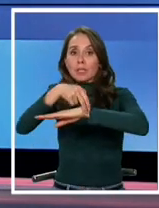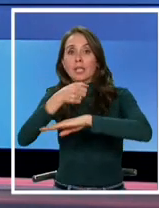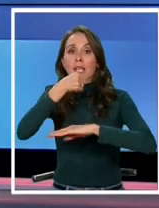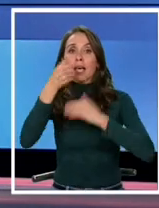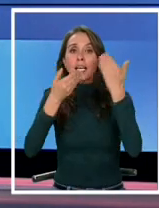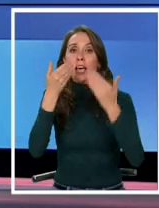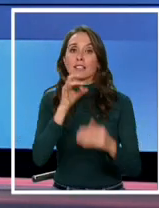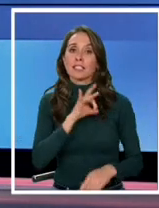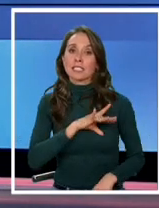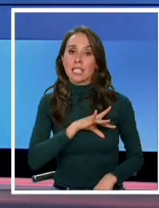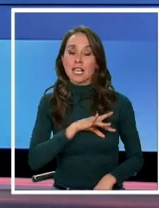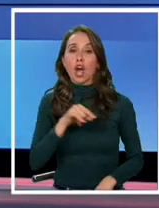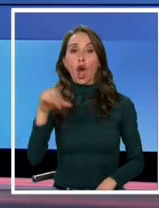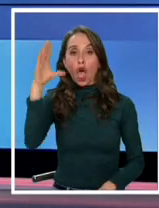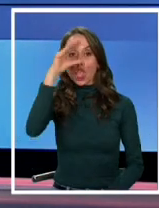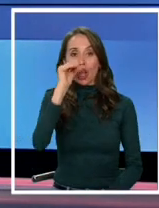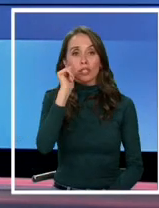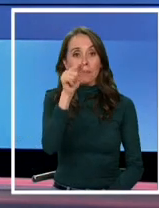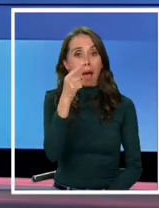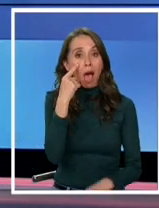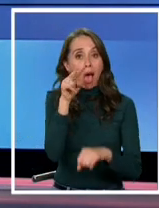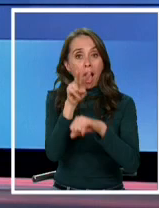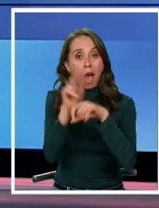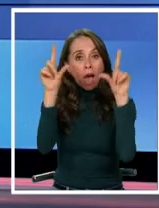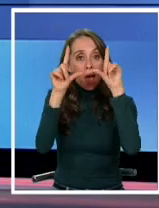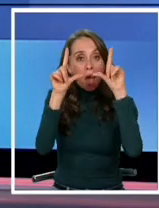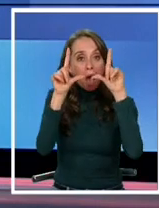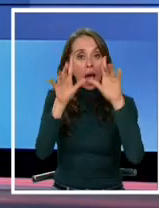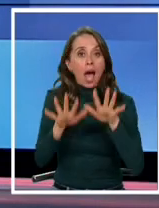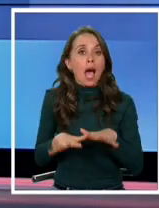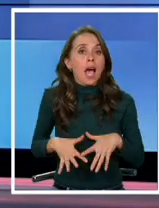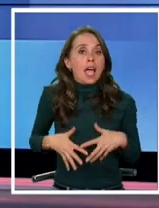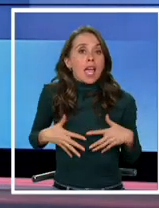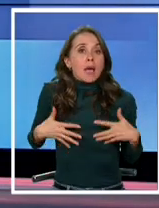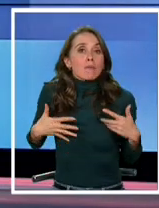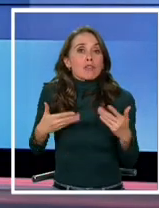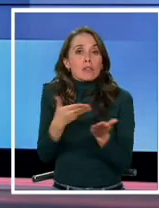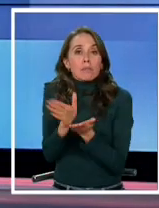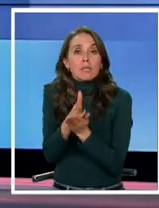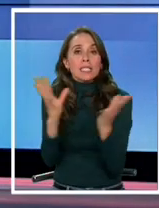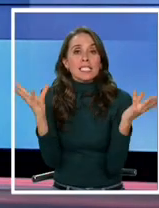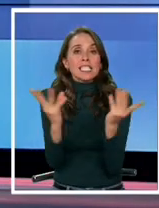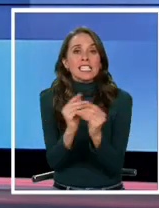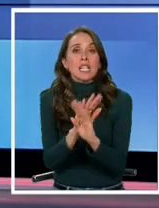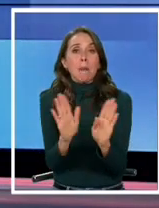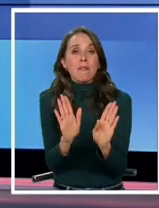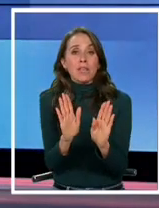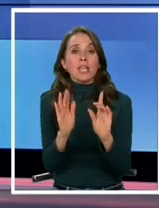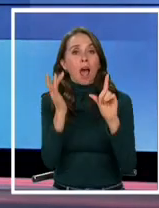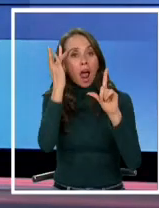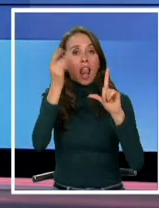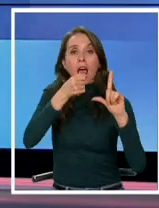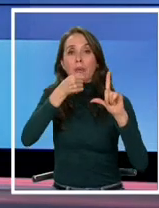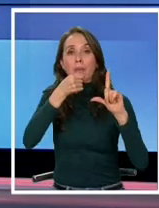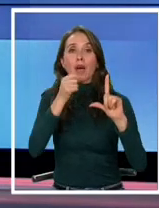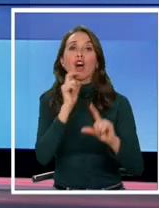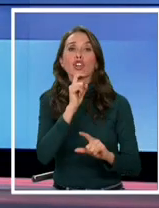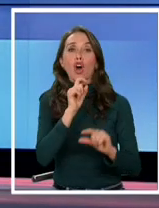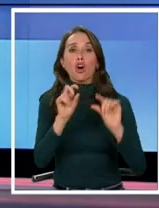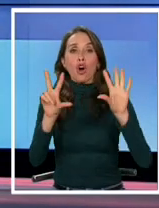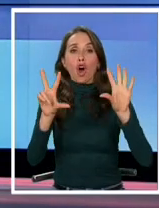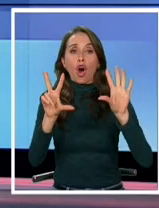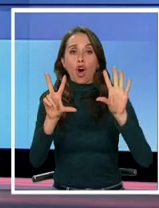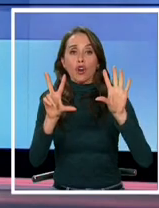chileno esta noche y también mañana podrá ser testigo de las emocionantes semifinales de talento rojo de todos los concursantes solo